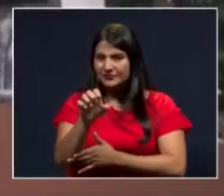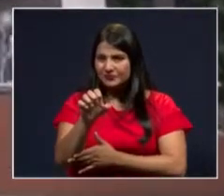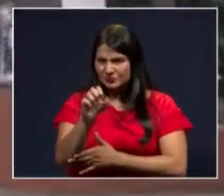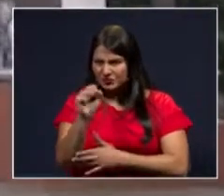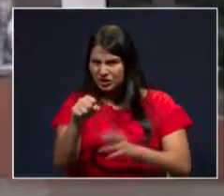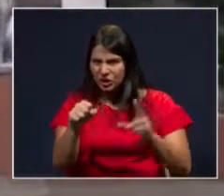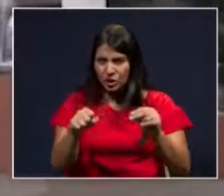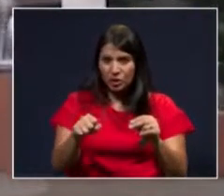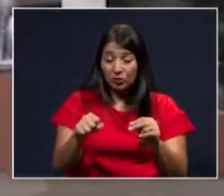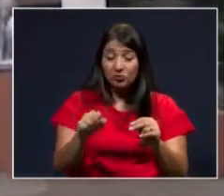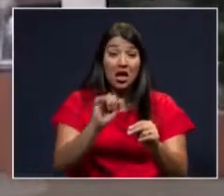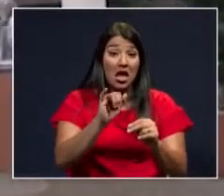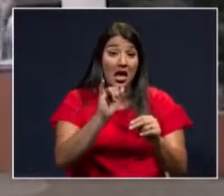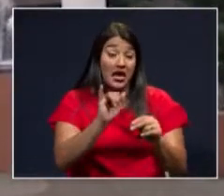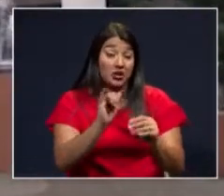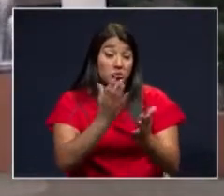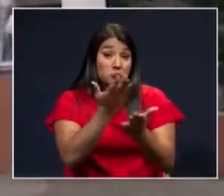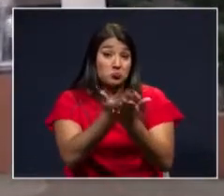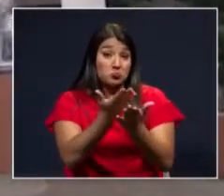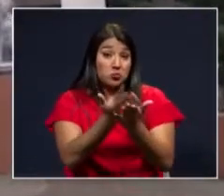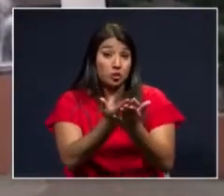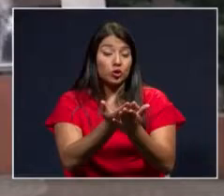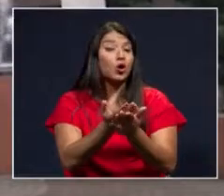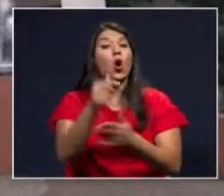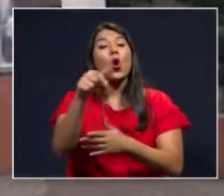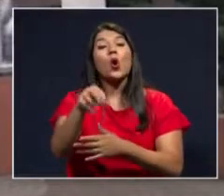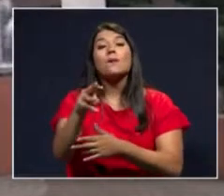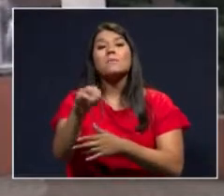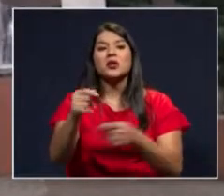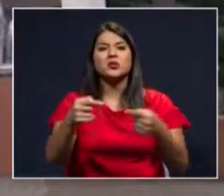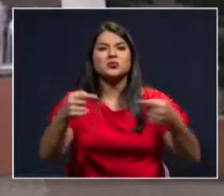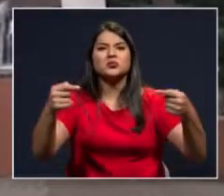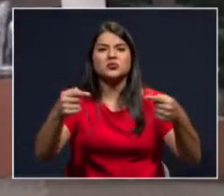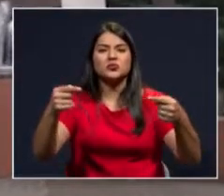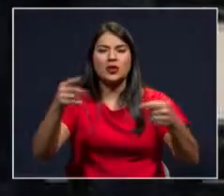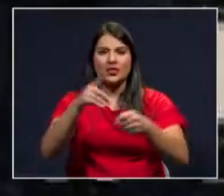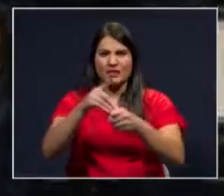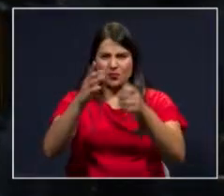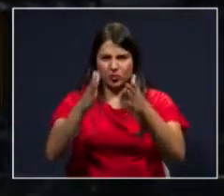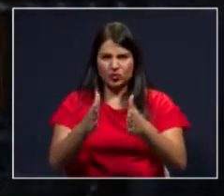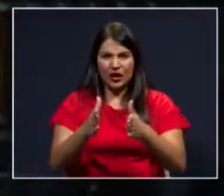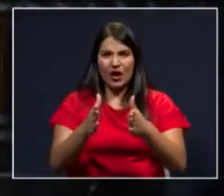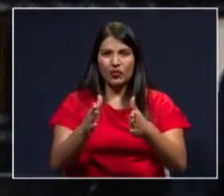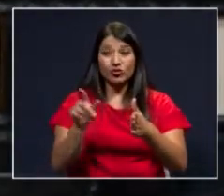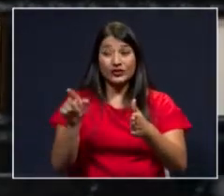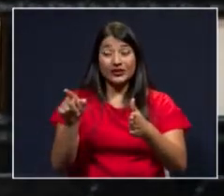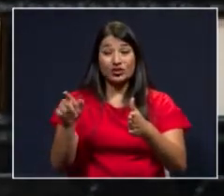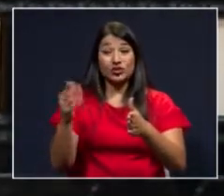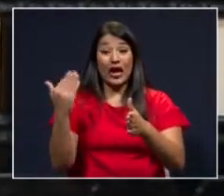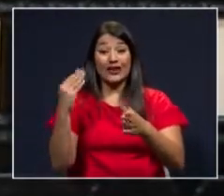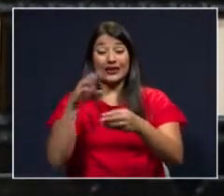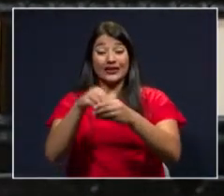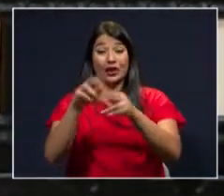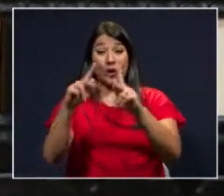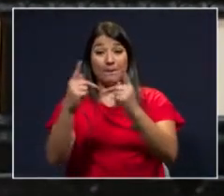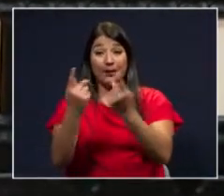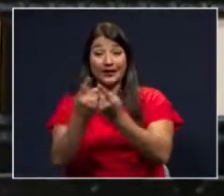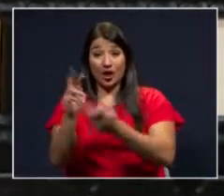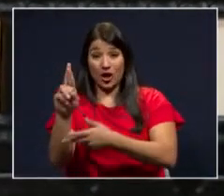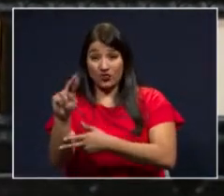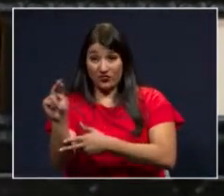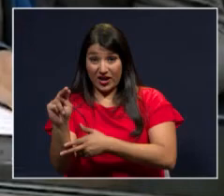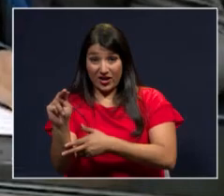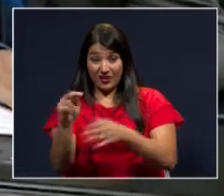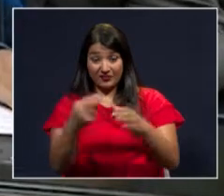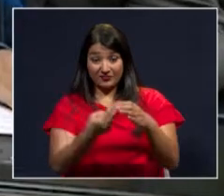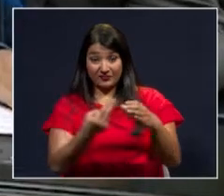El tema suscitó este miércoles acaloradas reacciones de diputados que se separaron de Restauración Nacional y ahora conforman el